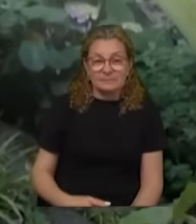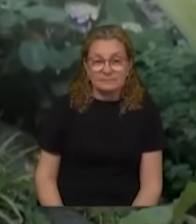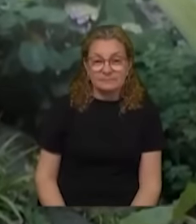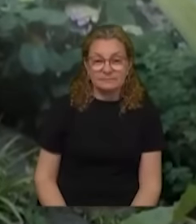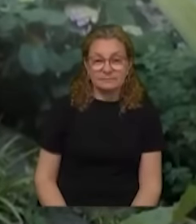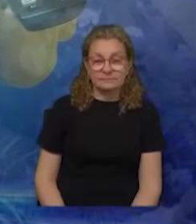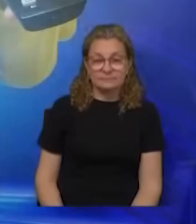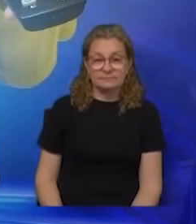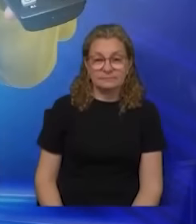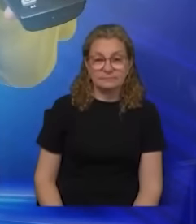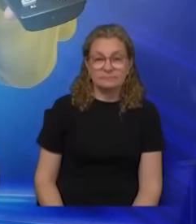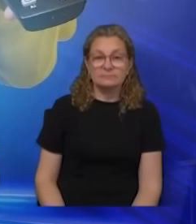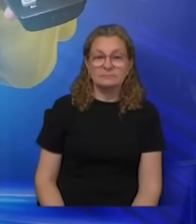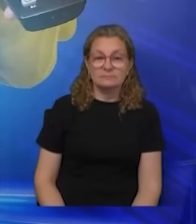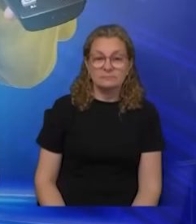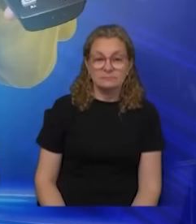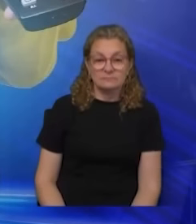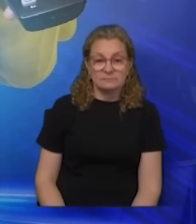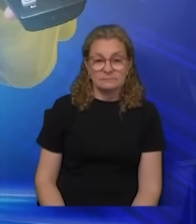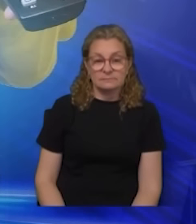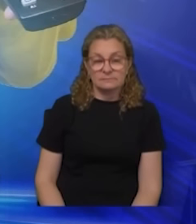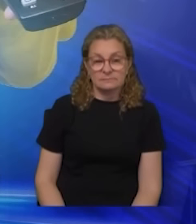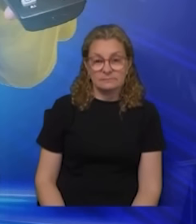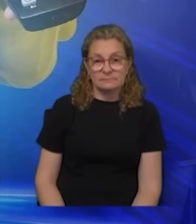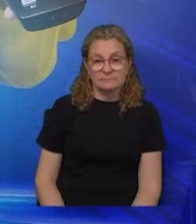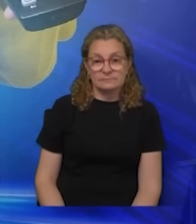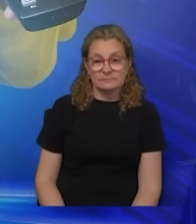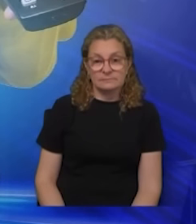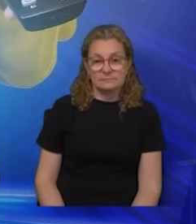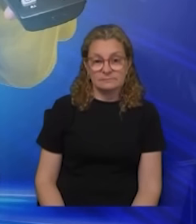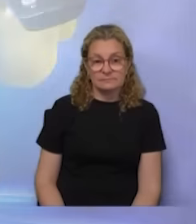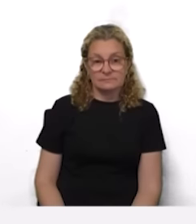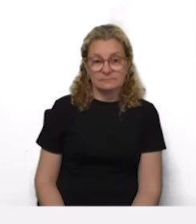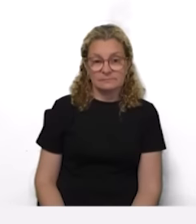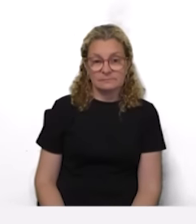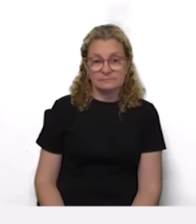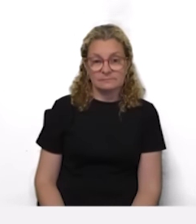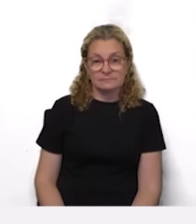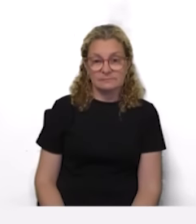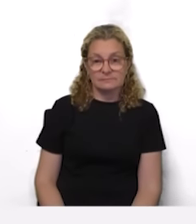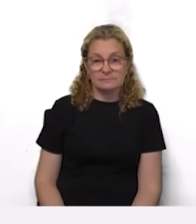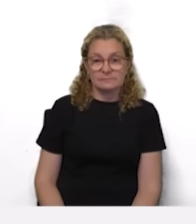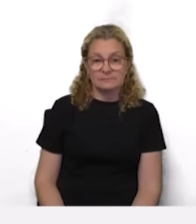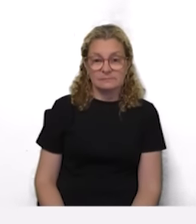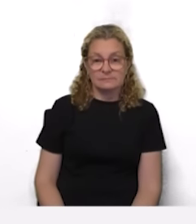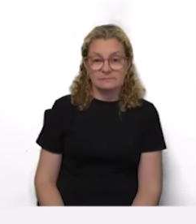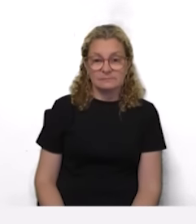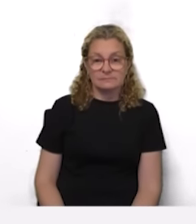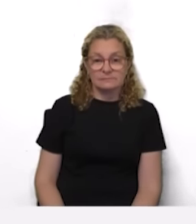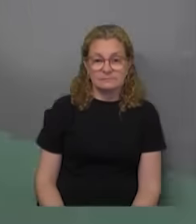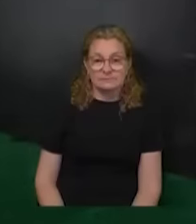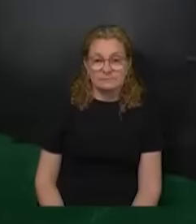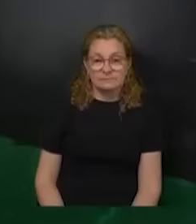cere presentó antel renova tu plan de fibra con un 50% de descuento por 3 meses y muchos más